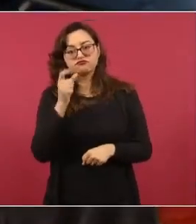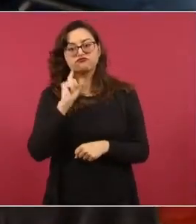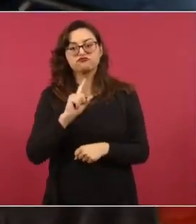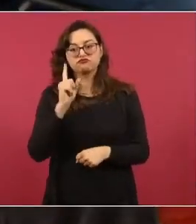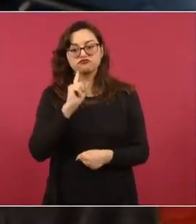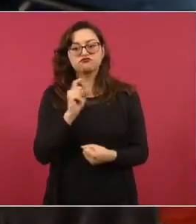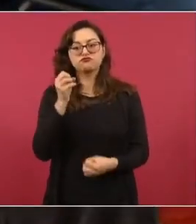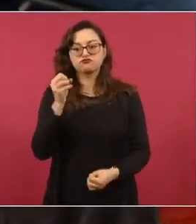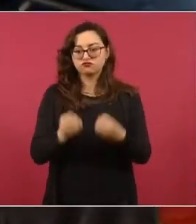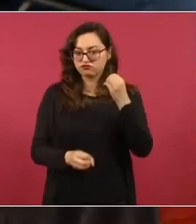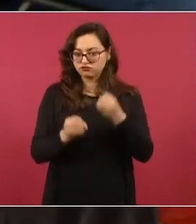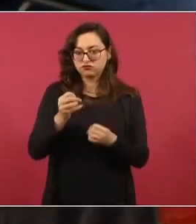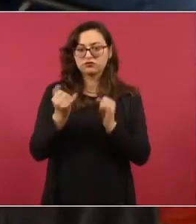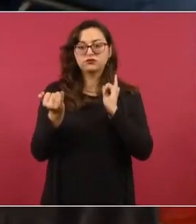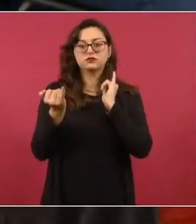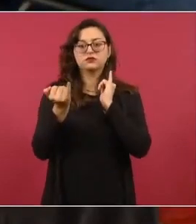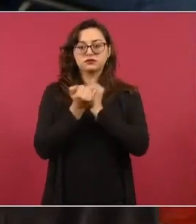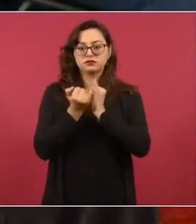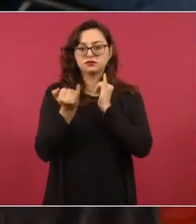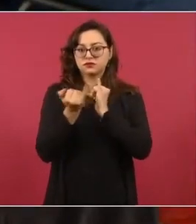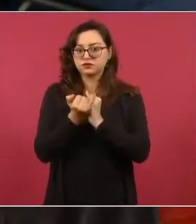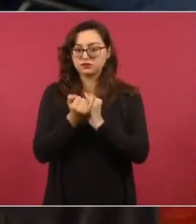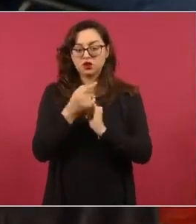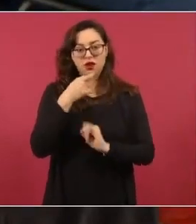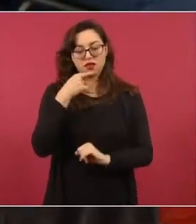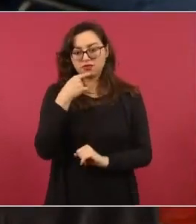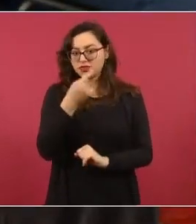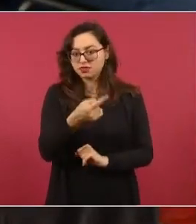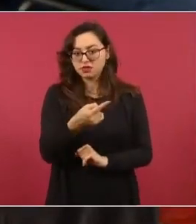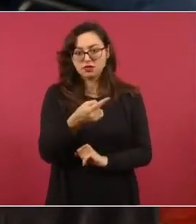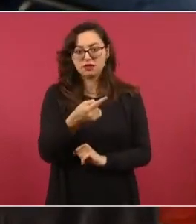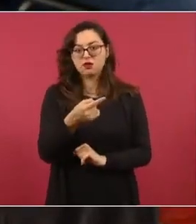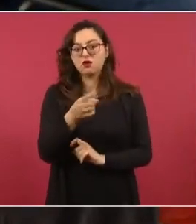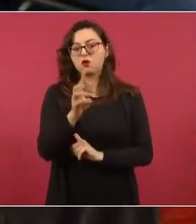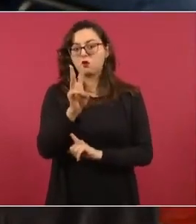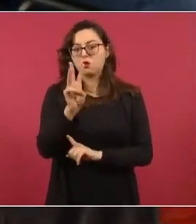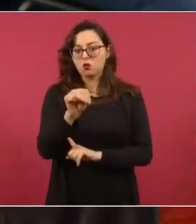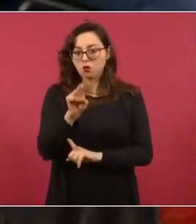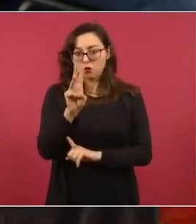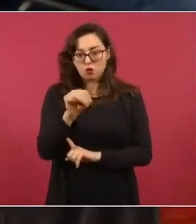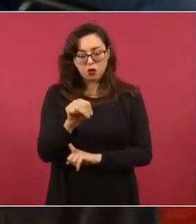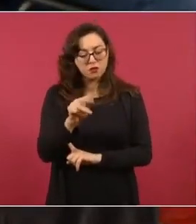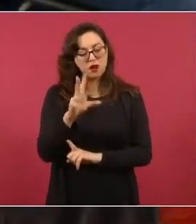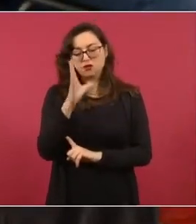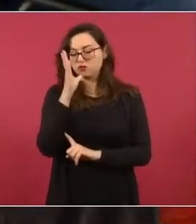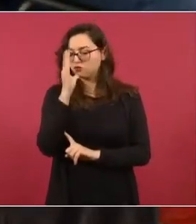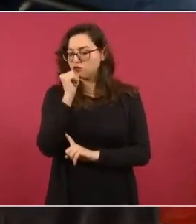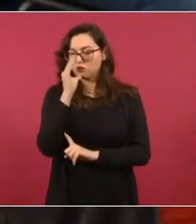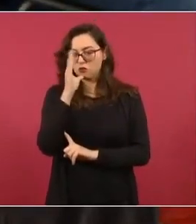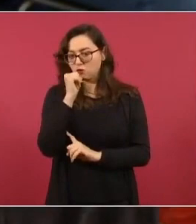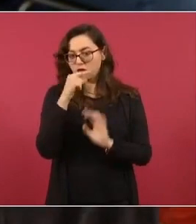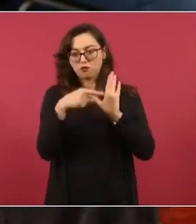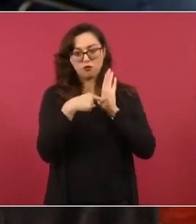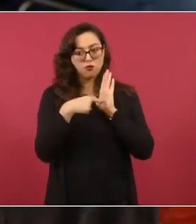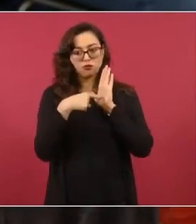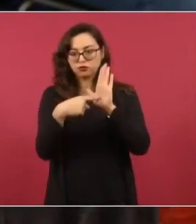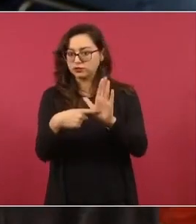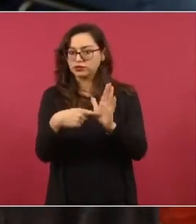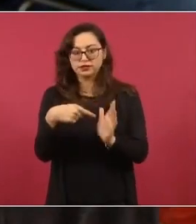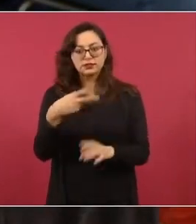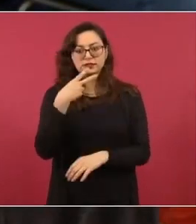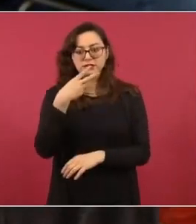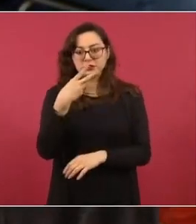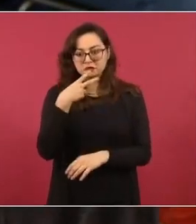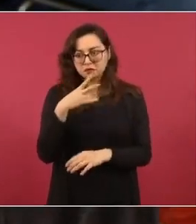que otorgó la negatividad de este amparo a la empresa de Walmart, y Walmart hoy en día no exhibe, como